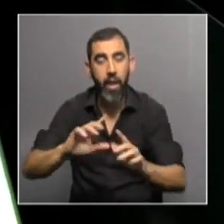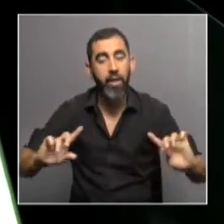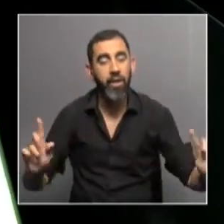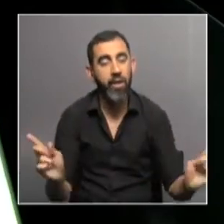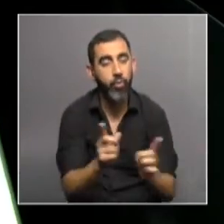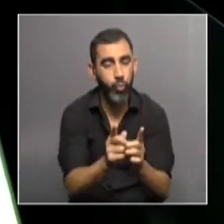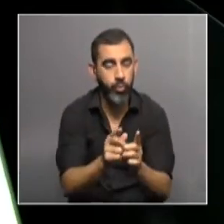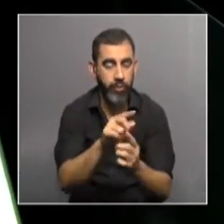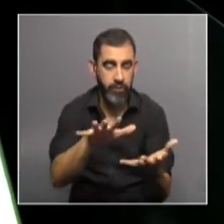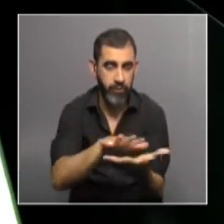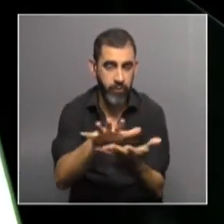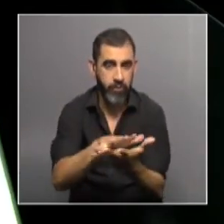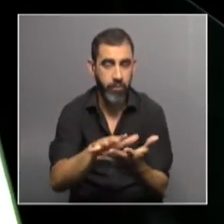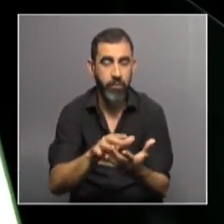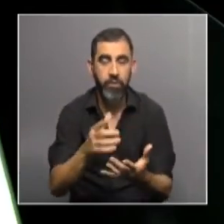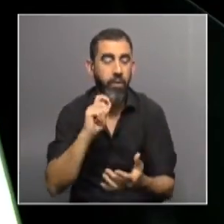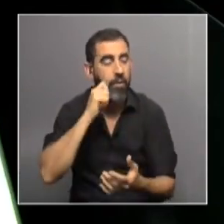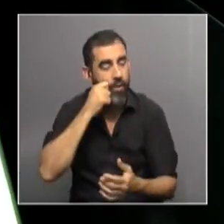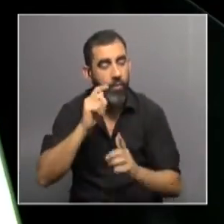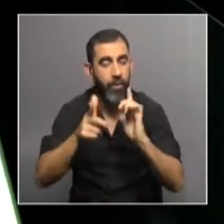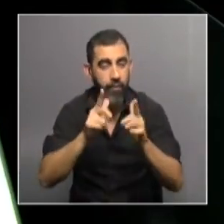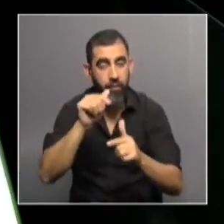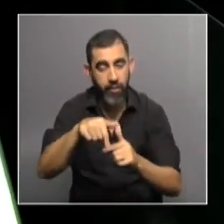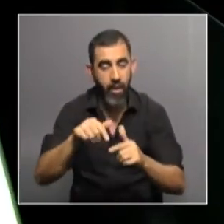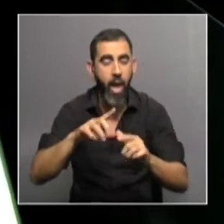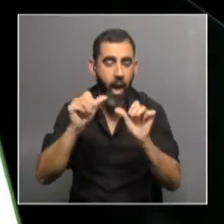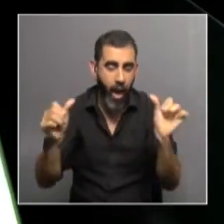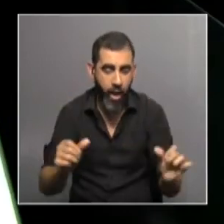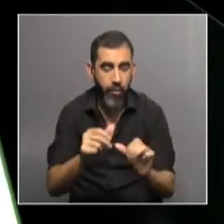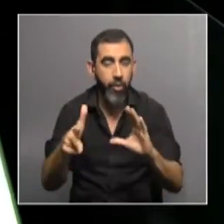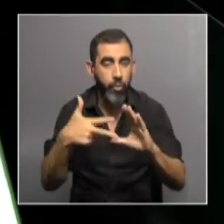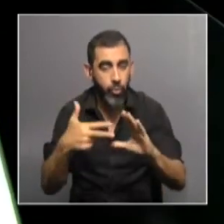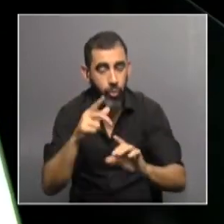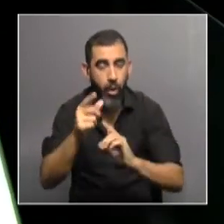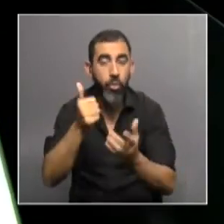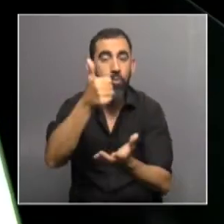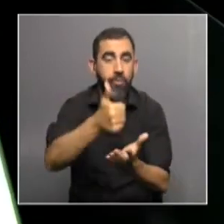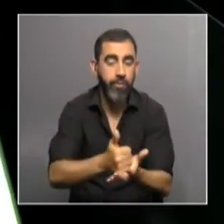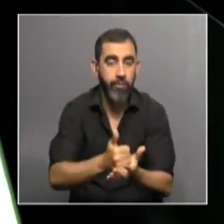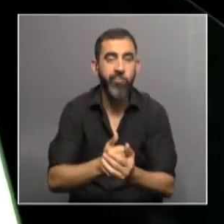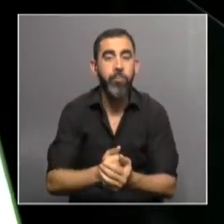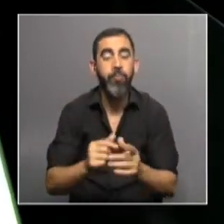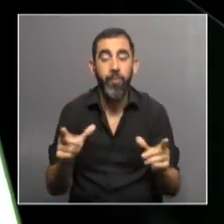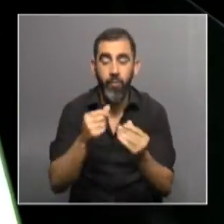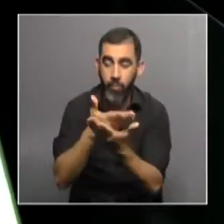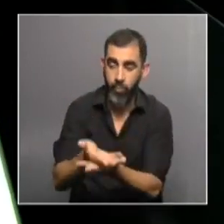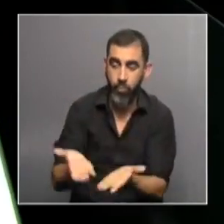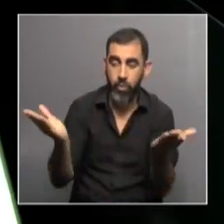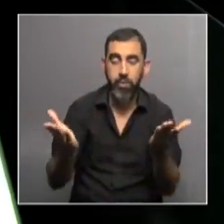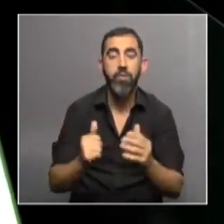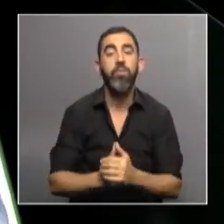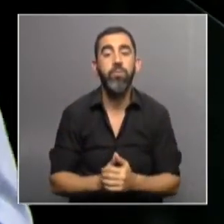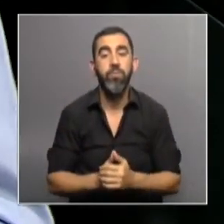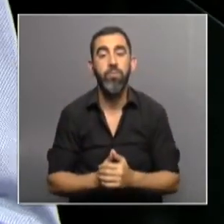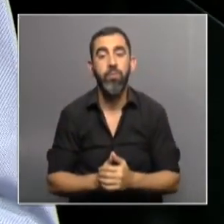de lo que pasó es siempre muy entretenido este año combinó actividades virtuales y algunas presenciales nos vamos mostrándoles que fue